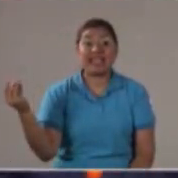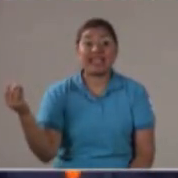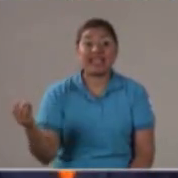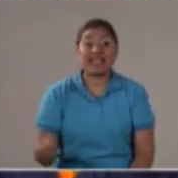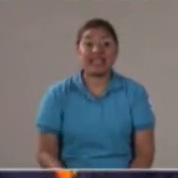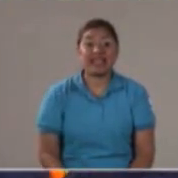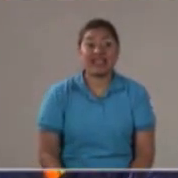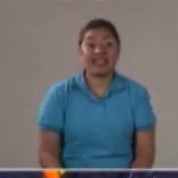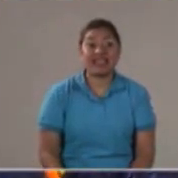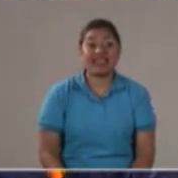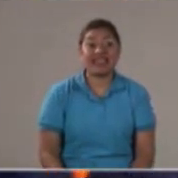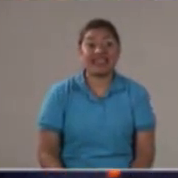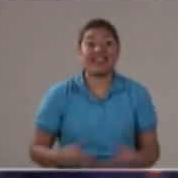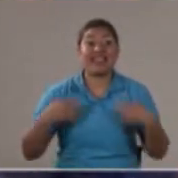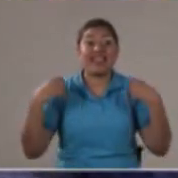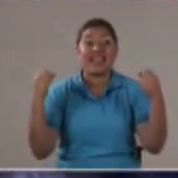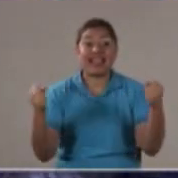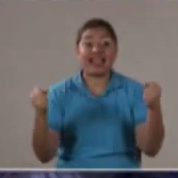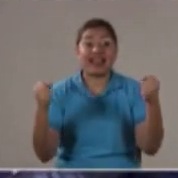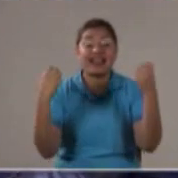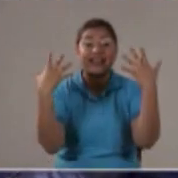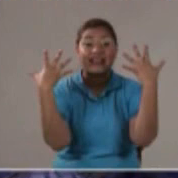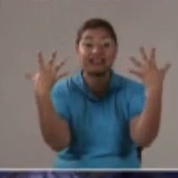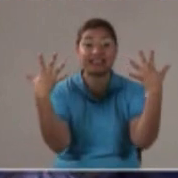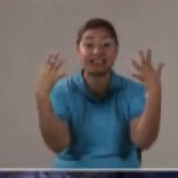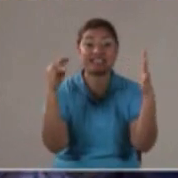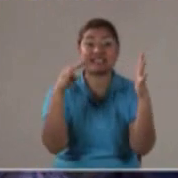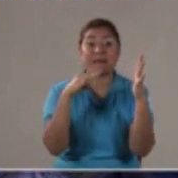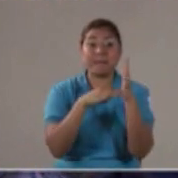ganan más de 10 mil pesos van a tener derecho a tener más de un hijo.